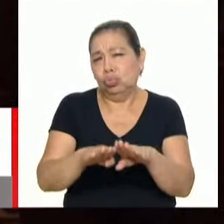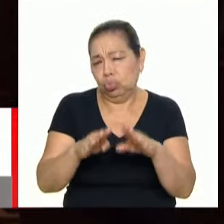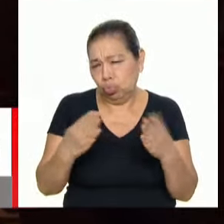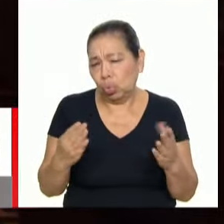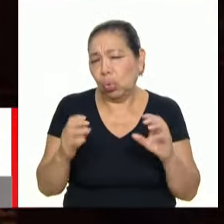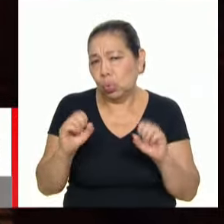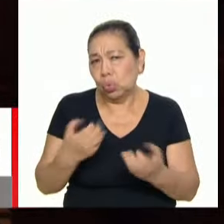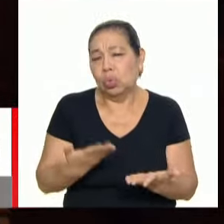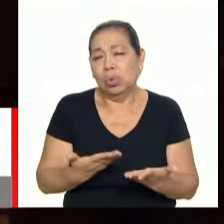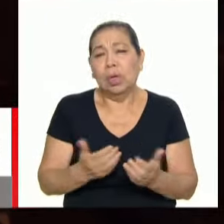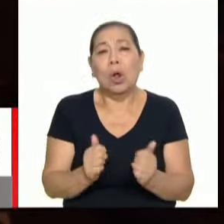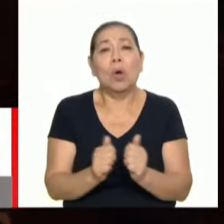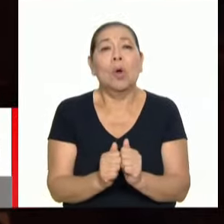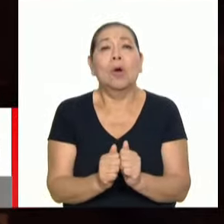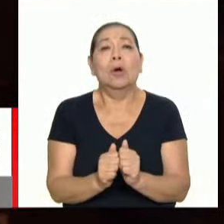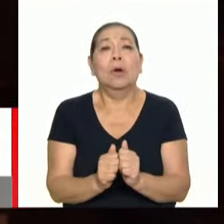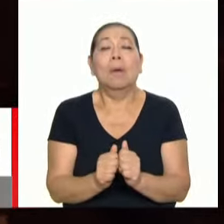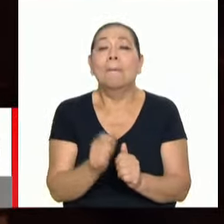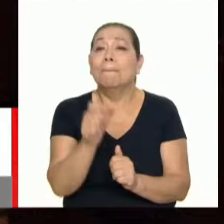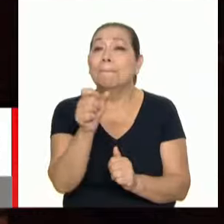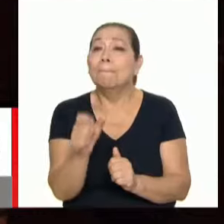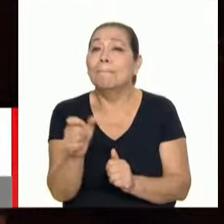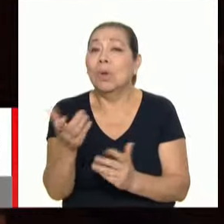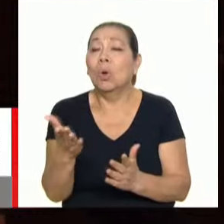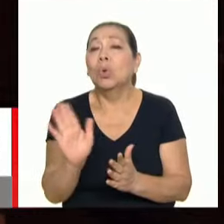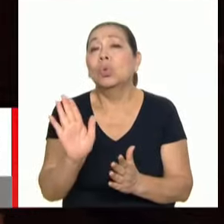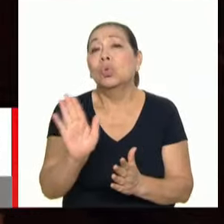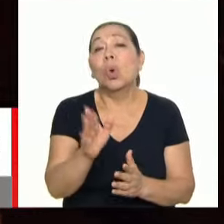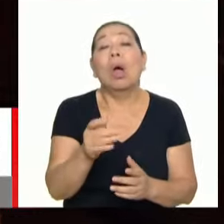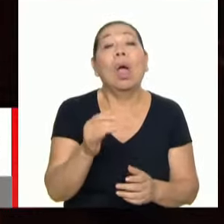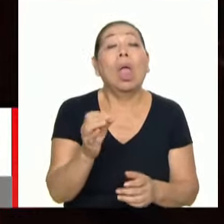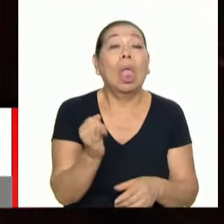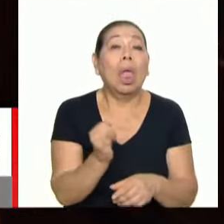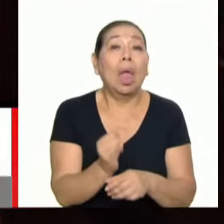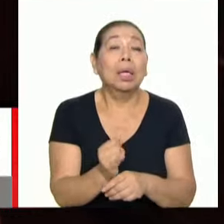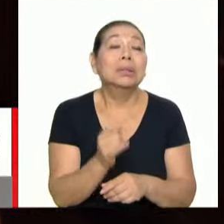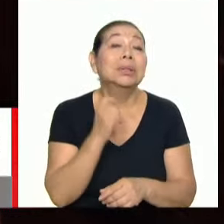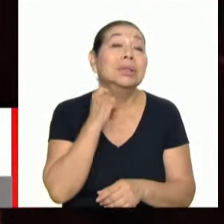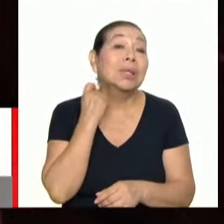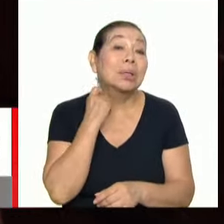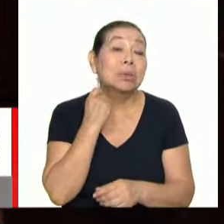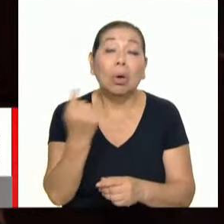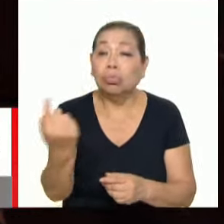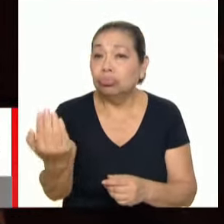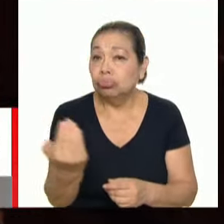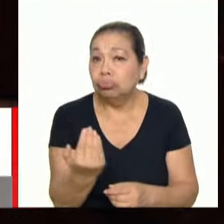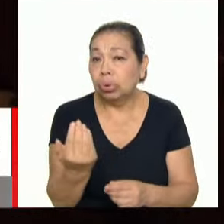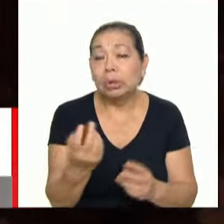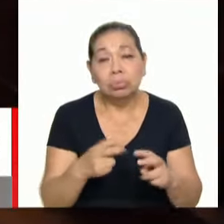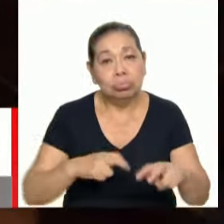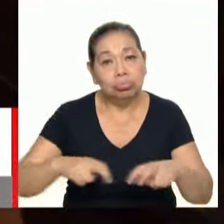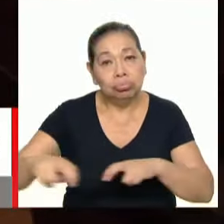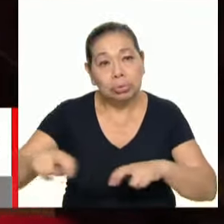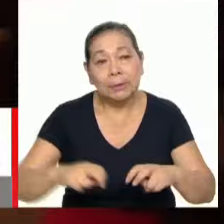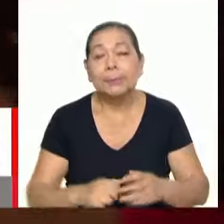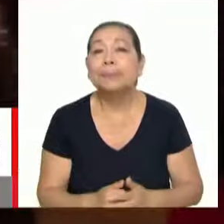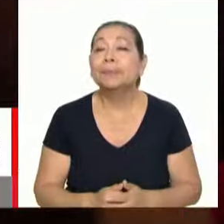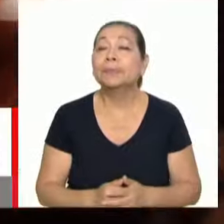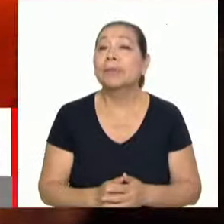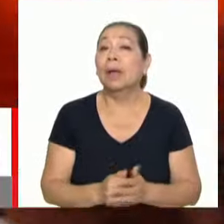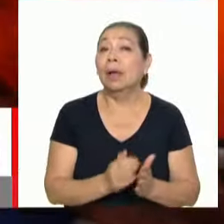y van a contar con la participación de sus párrocos para recibir a los feligreses que hacen estos recorridos. Por parte